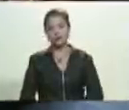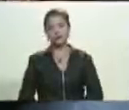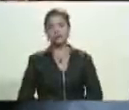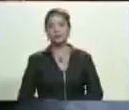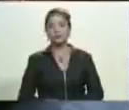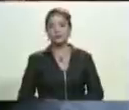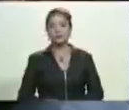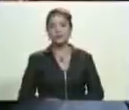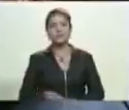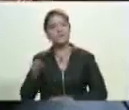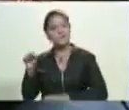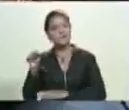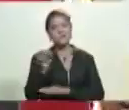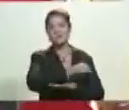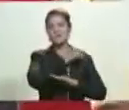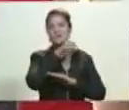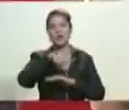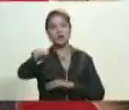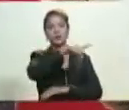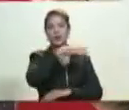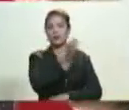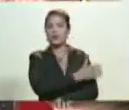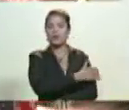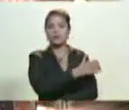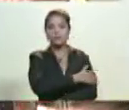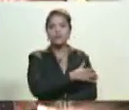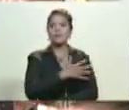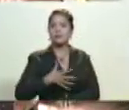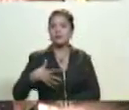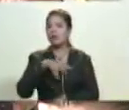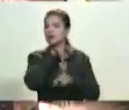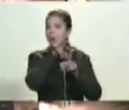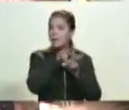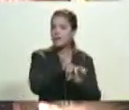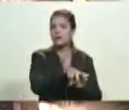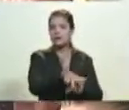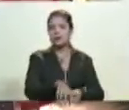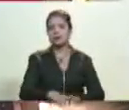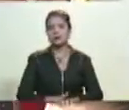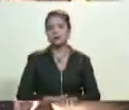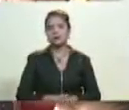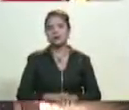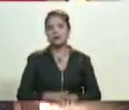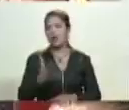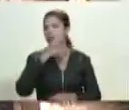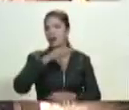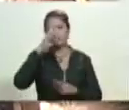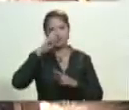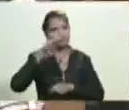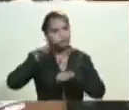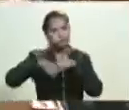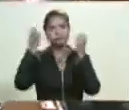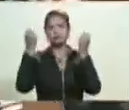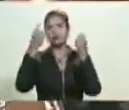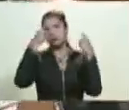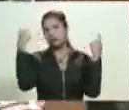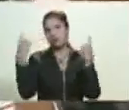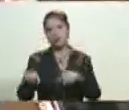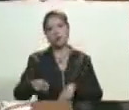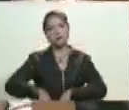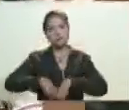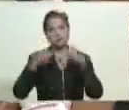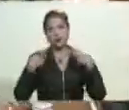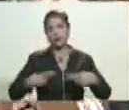cara y derrota a esas oligarquías que te oprimen, que te irrespetan, que te dejan como ser